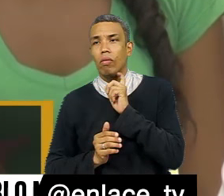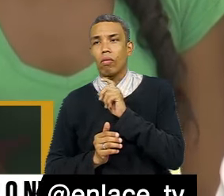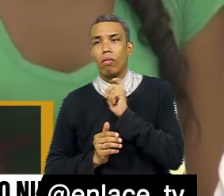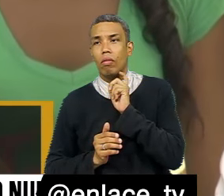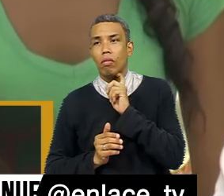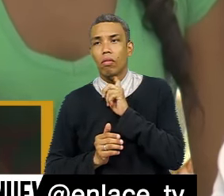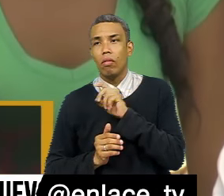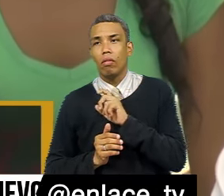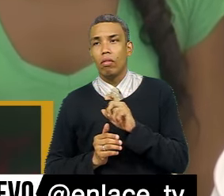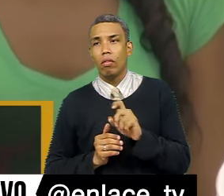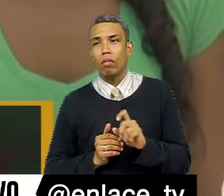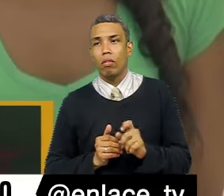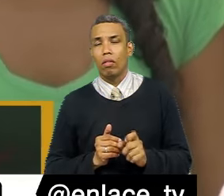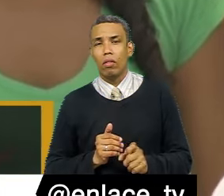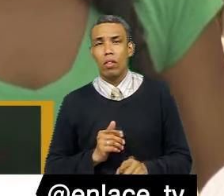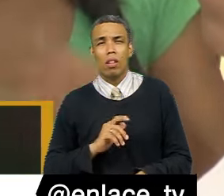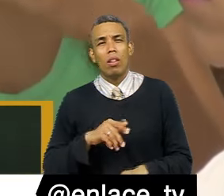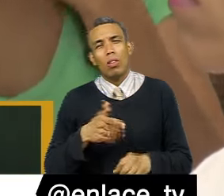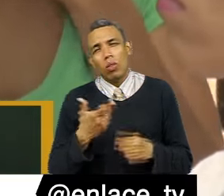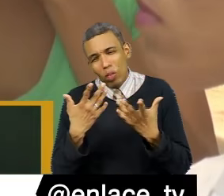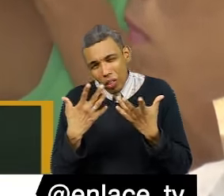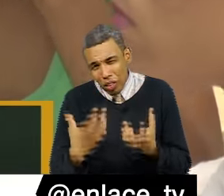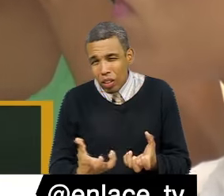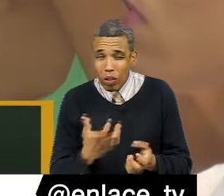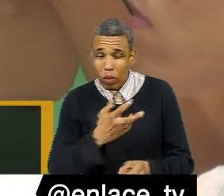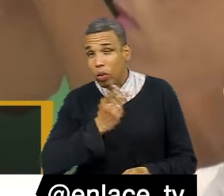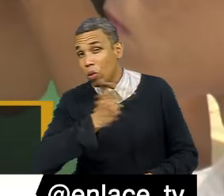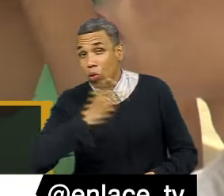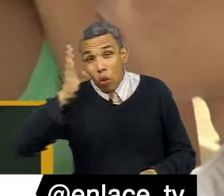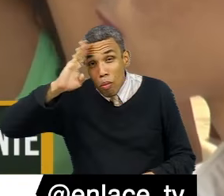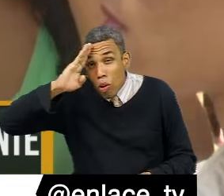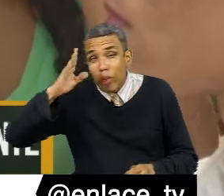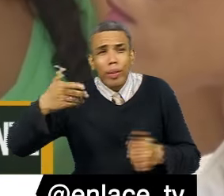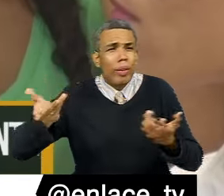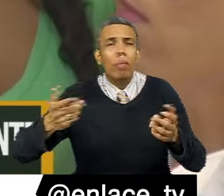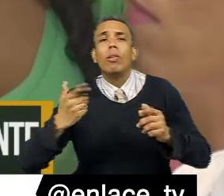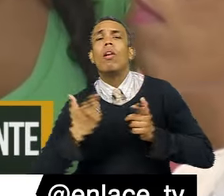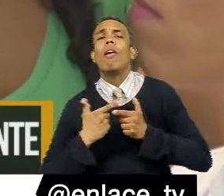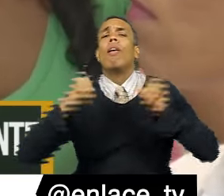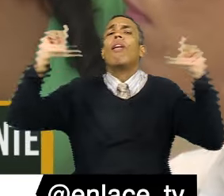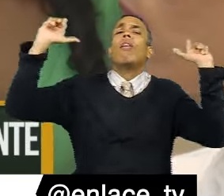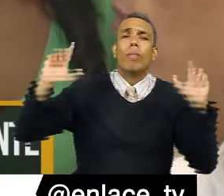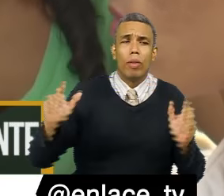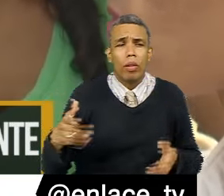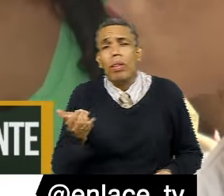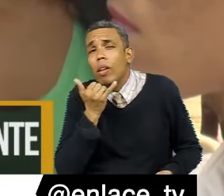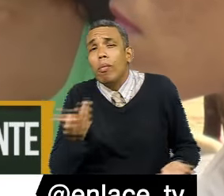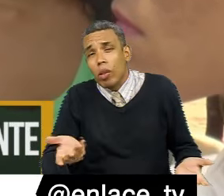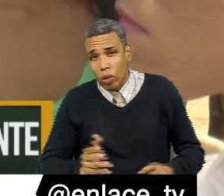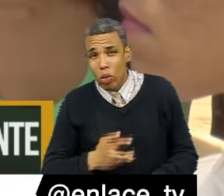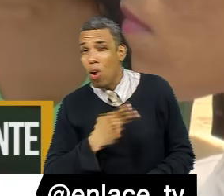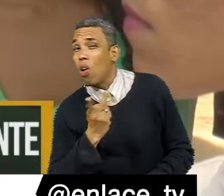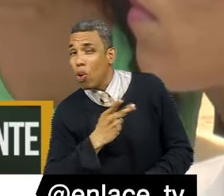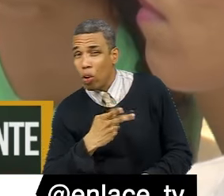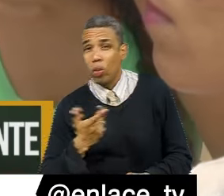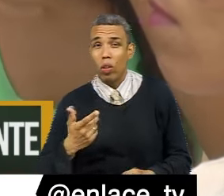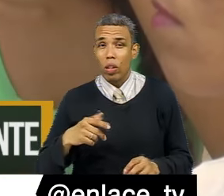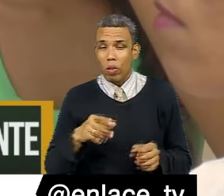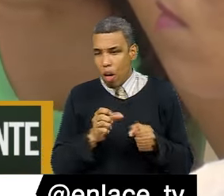me parece mucho impune. Que haya justicia, porque todavía no está. Parece que los que mataron a mi